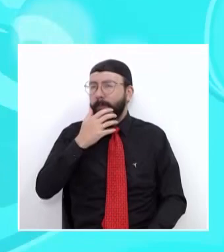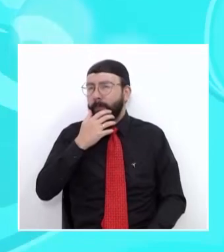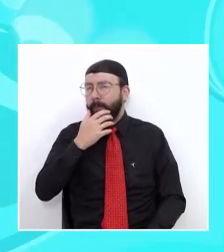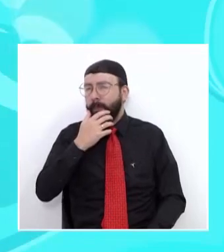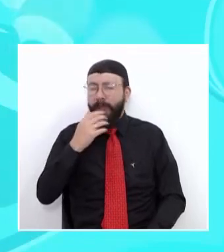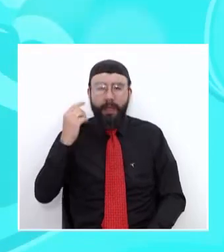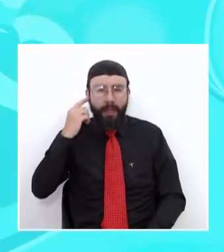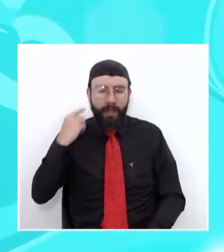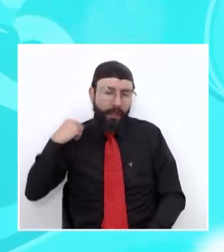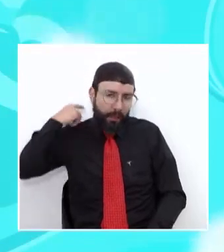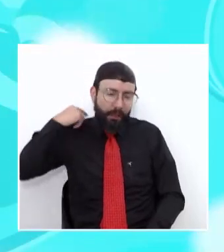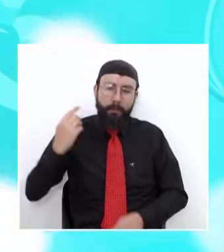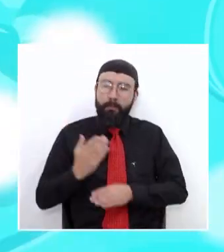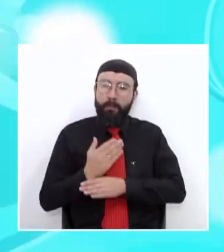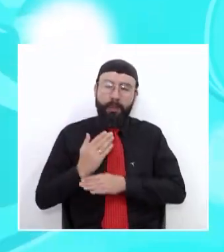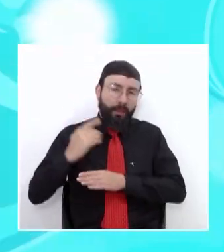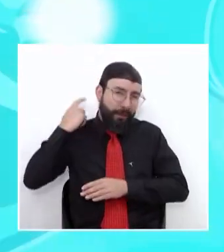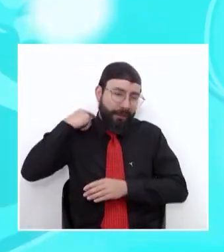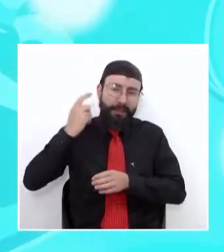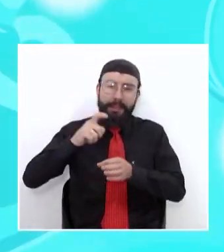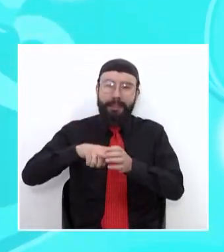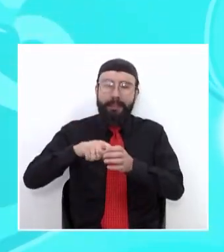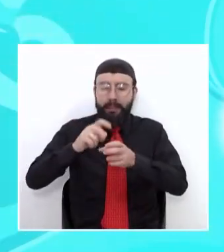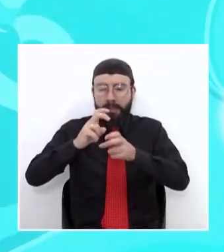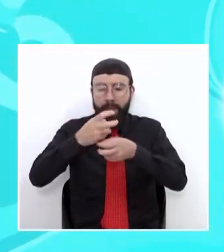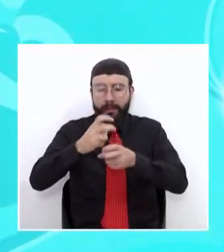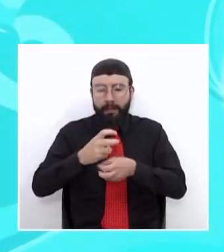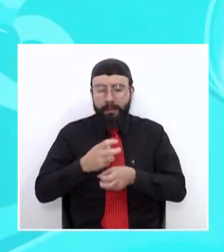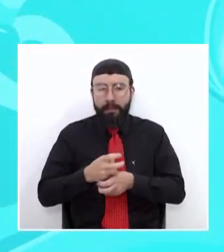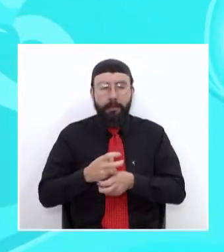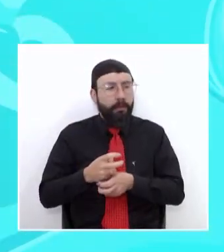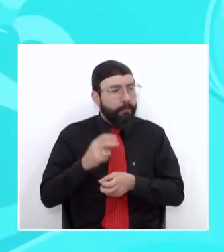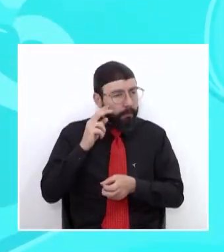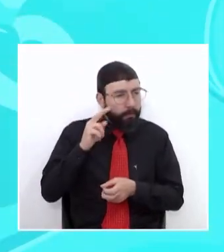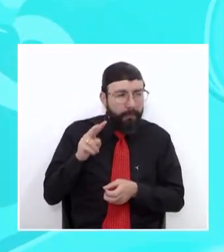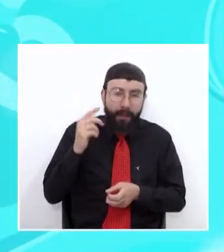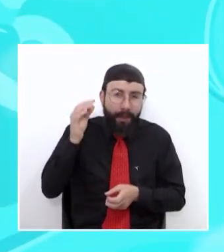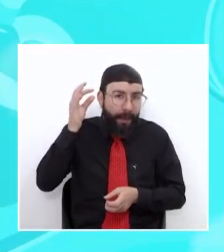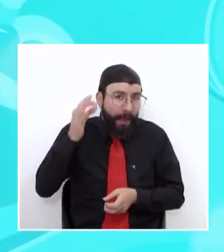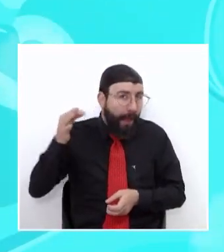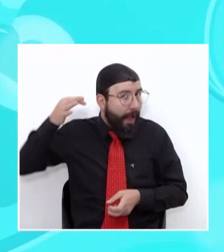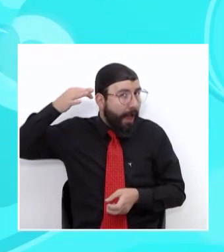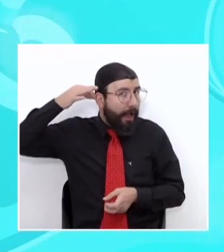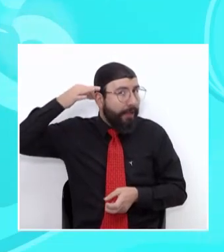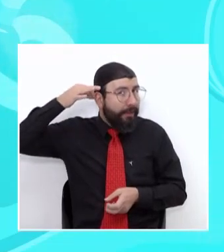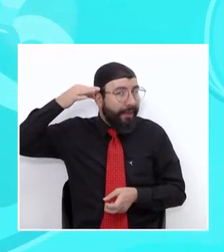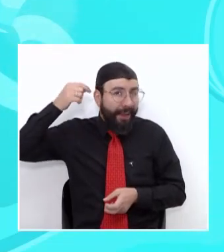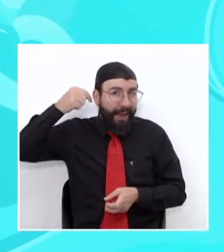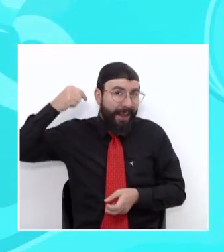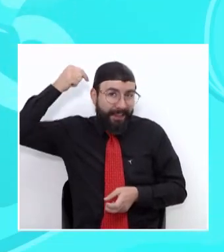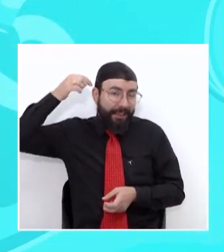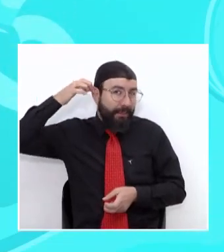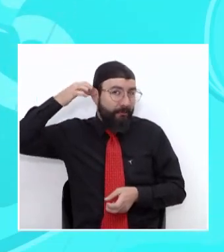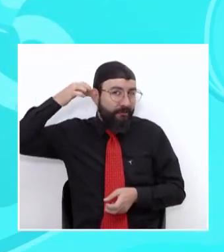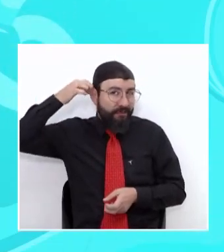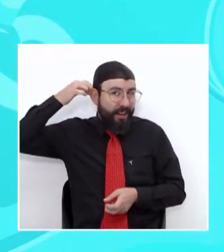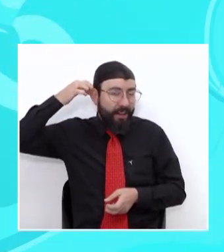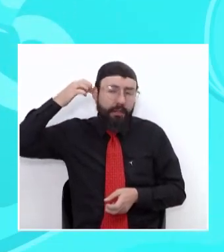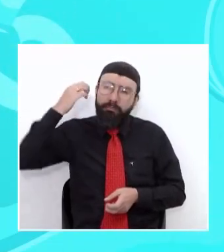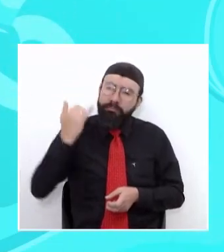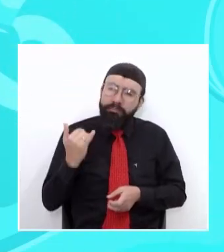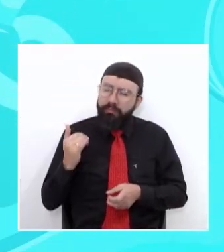nivel cervical, y cuando comenzamos a ver esta zonita de acá, en la medicina tradicional china, digamos